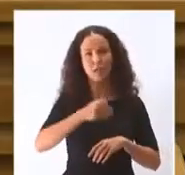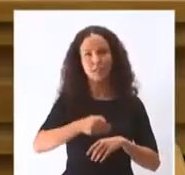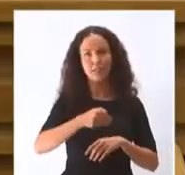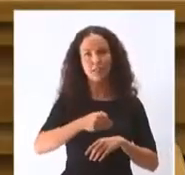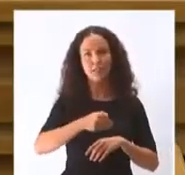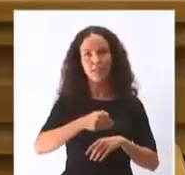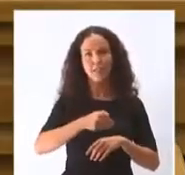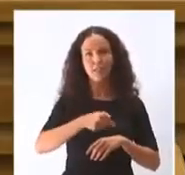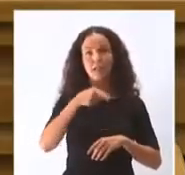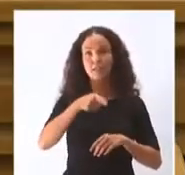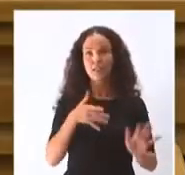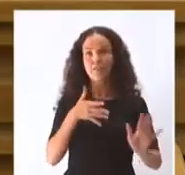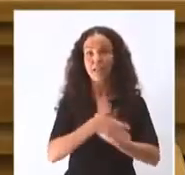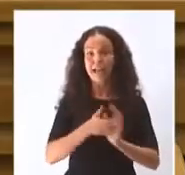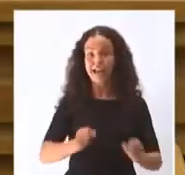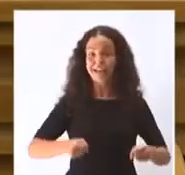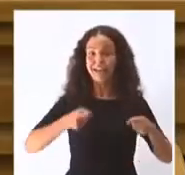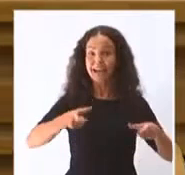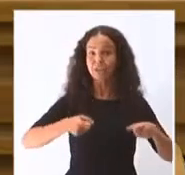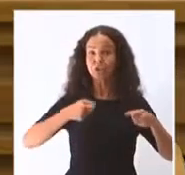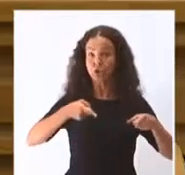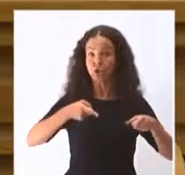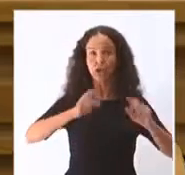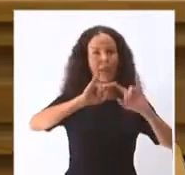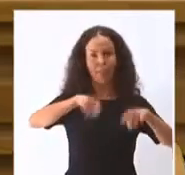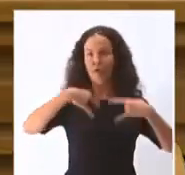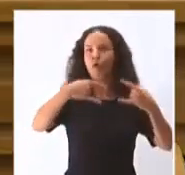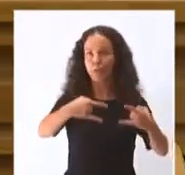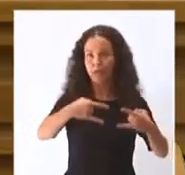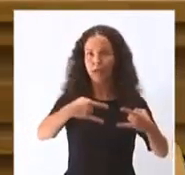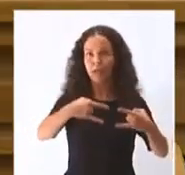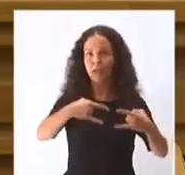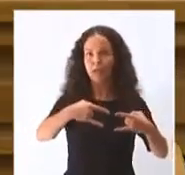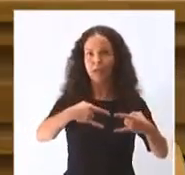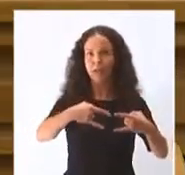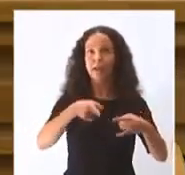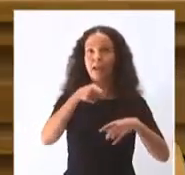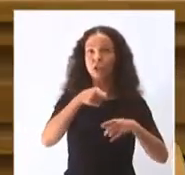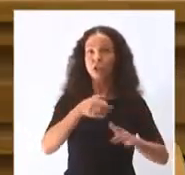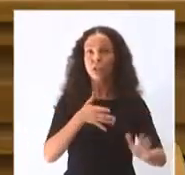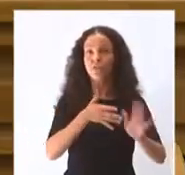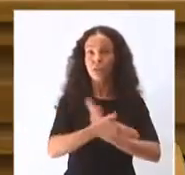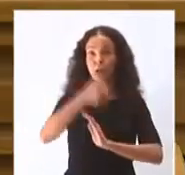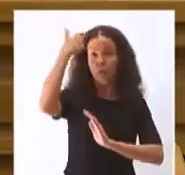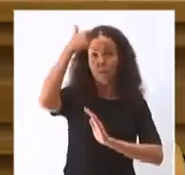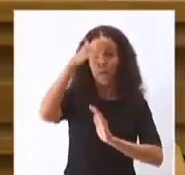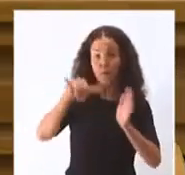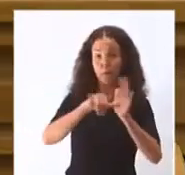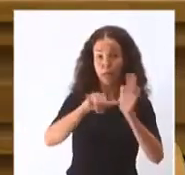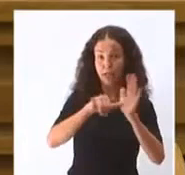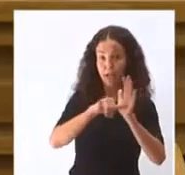voz vamos a doblar el gasto en el plan astra que aquí va a afectar ya de entrada a un pueblo cerca de aquí de toledo a burguillos